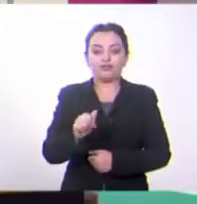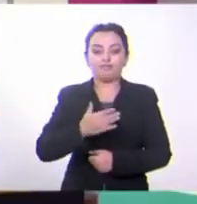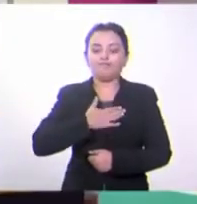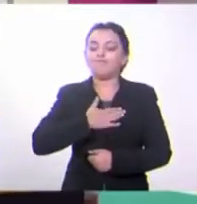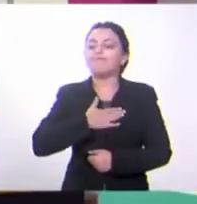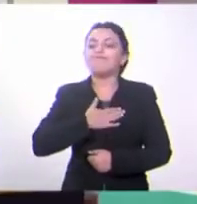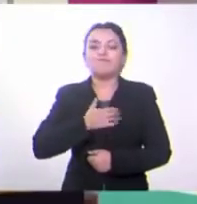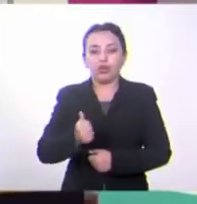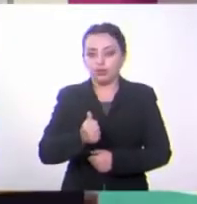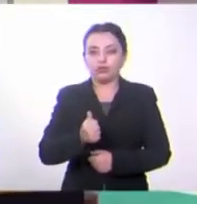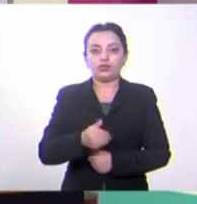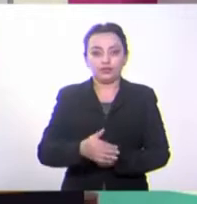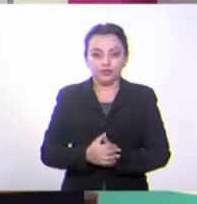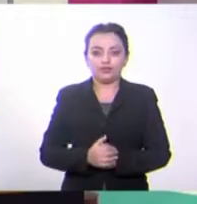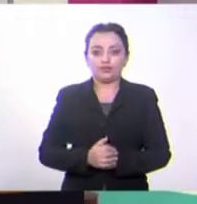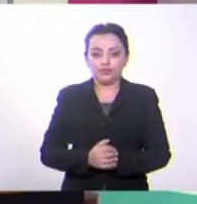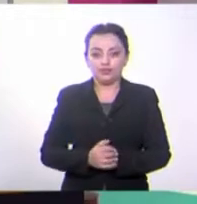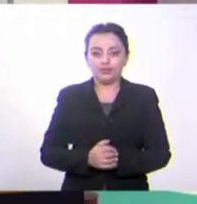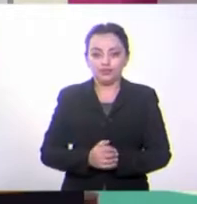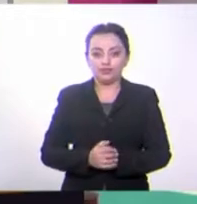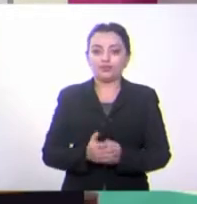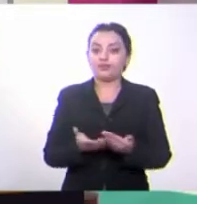casa? Sí. Comencemos.